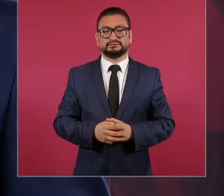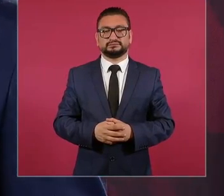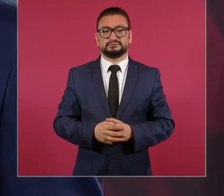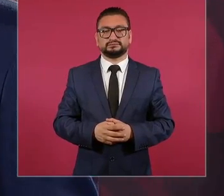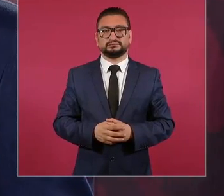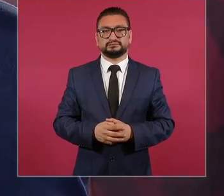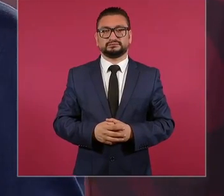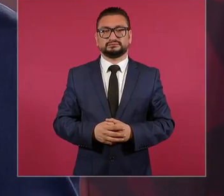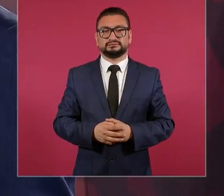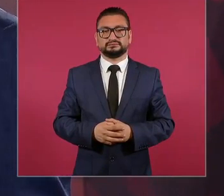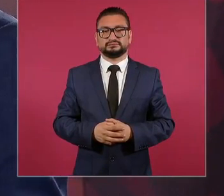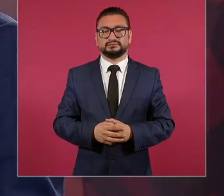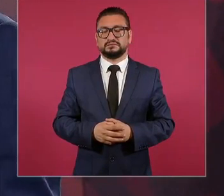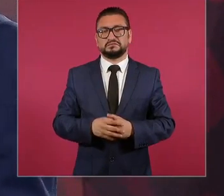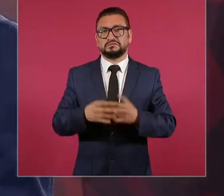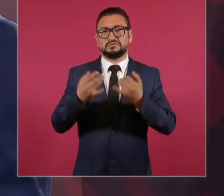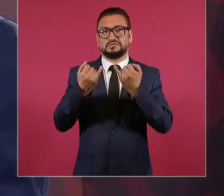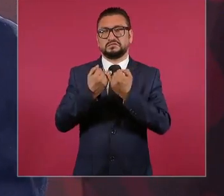señor